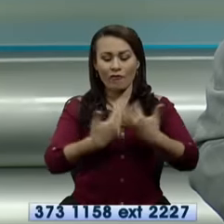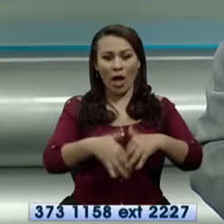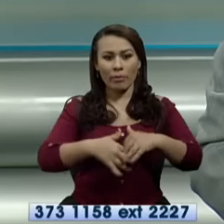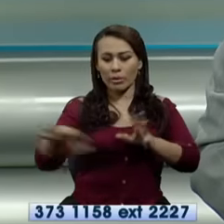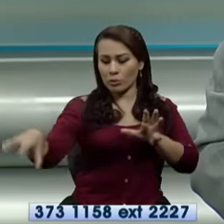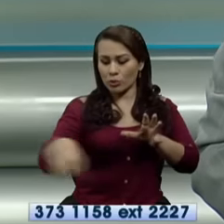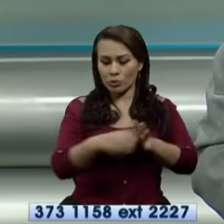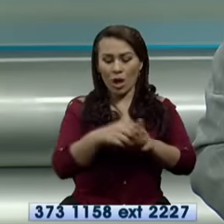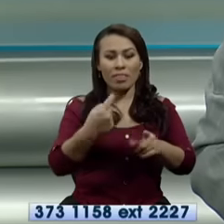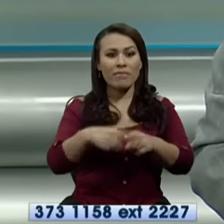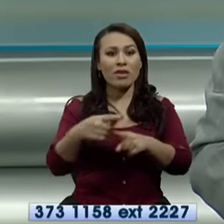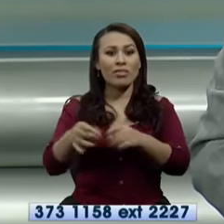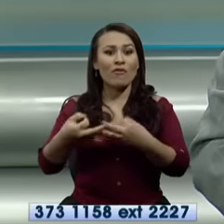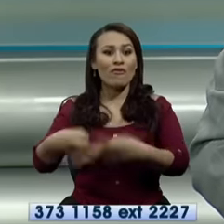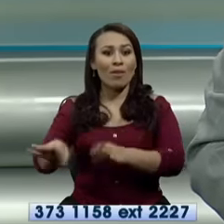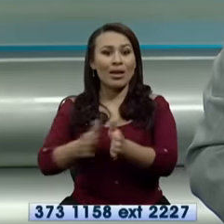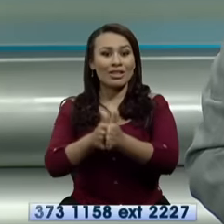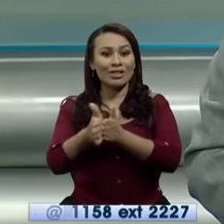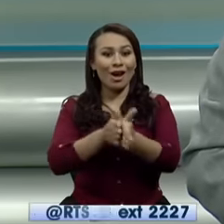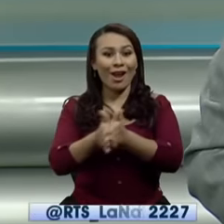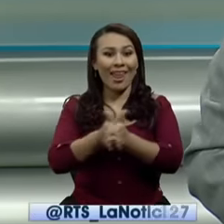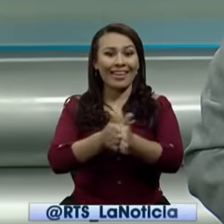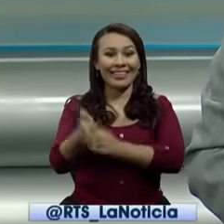diferentes presentaciones